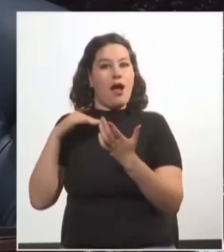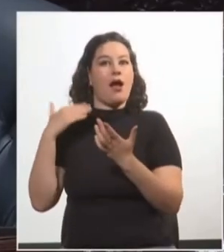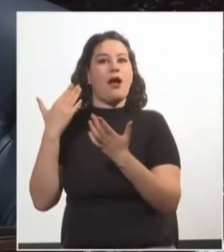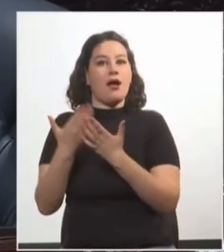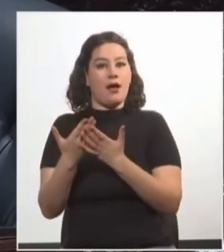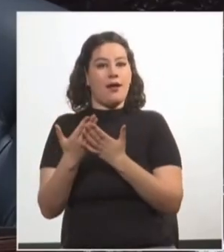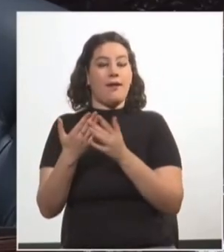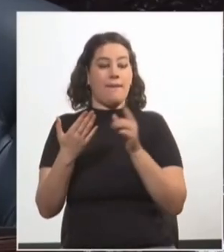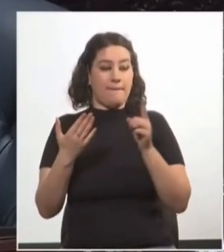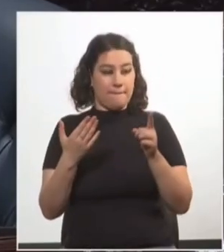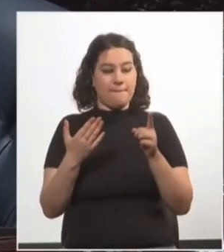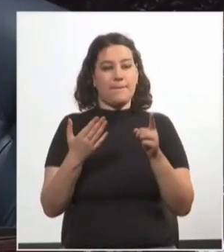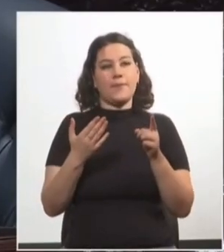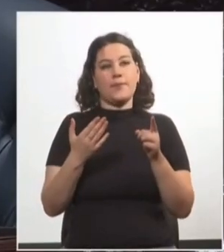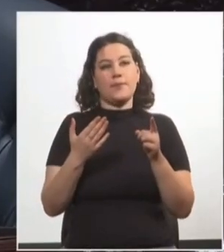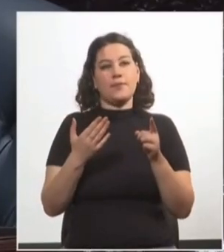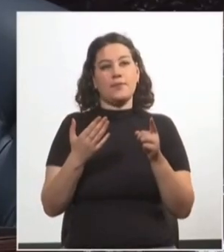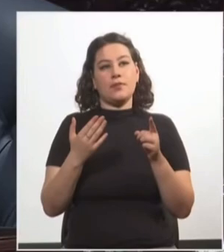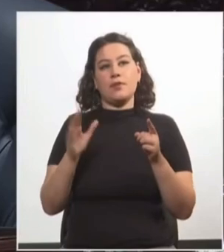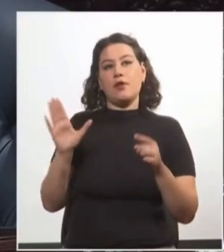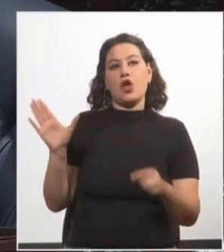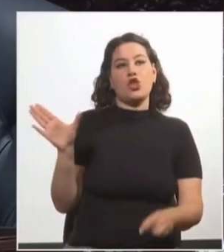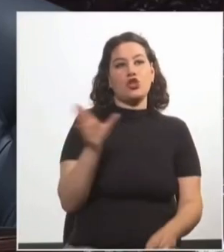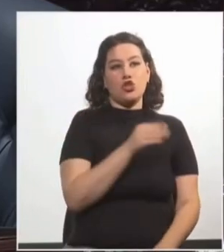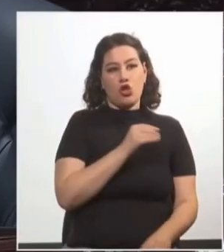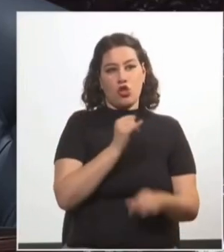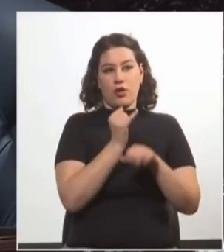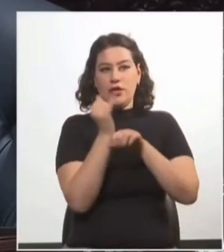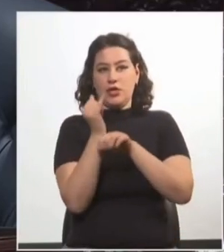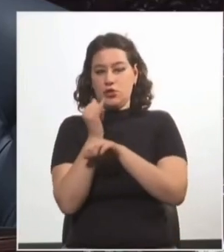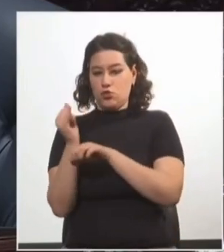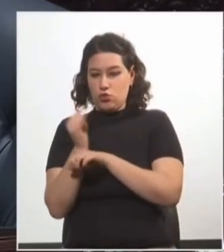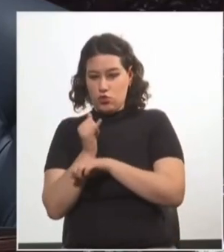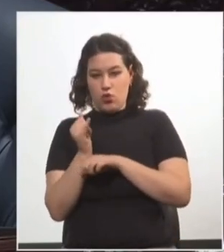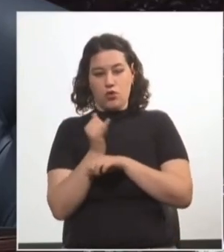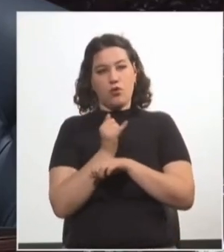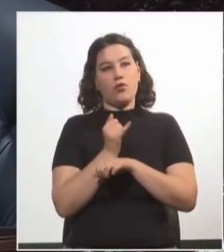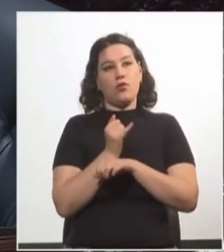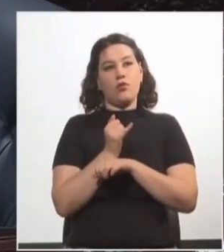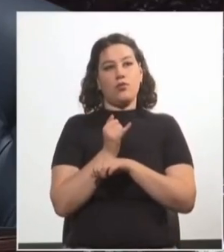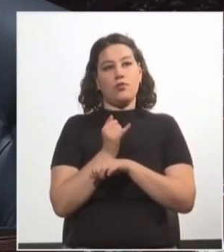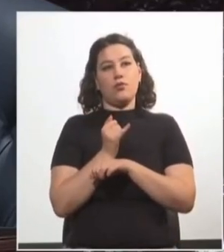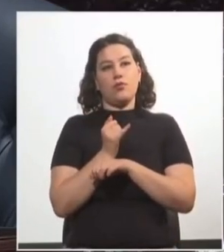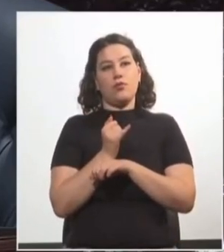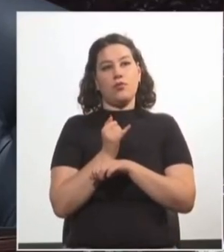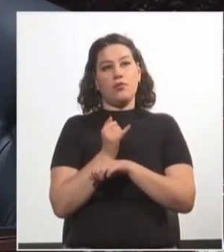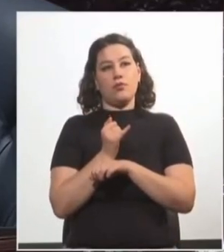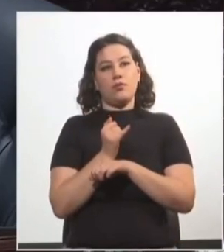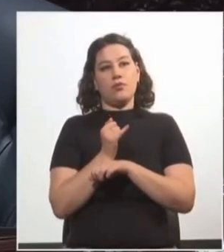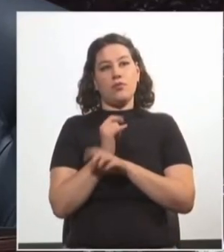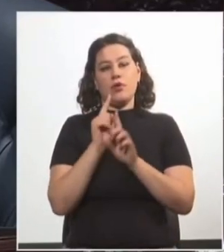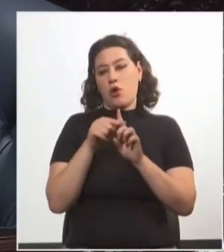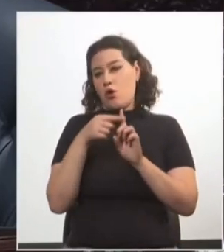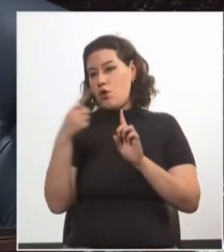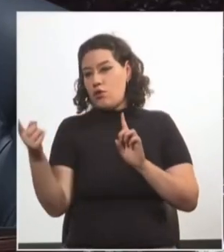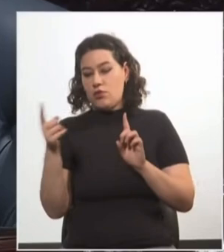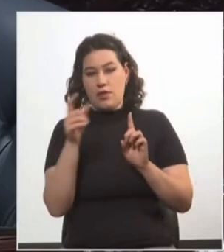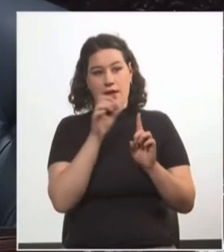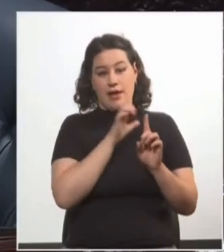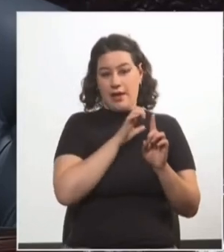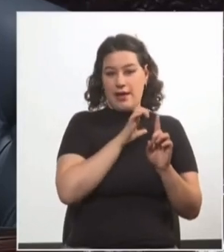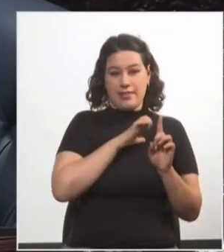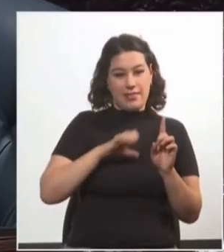que ese cómputo se dé para todos los institutos de seguridad social, incluyendo las paraestatales. No